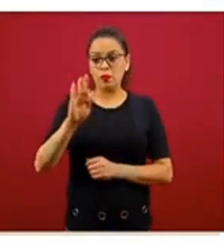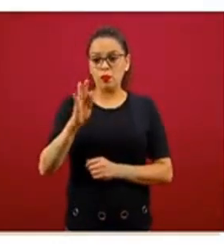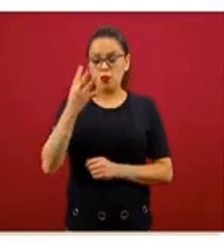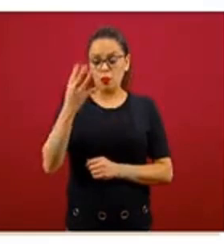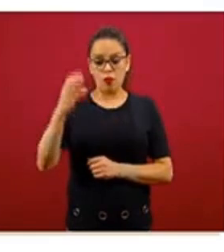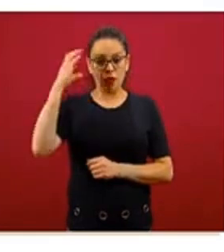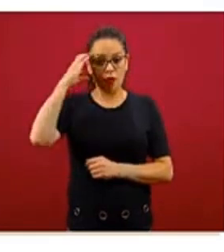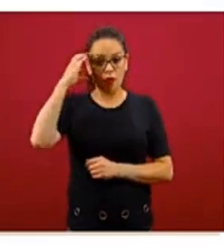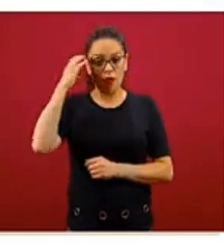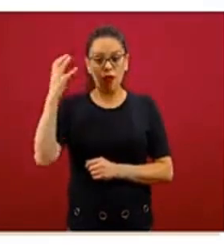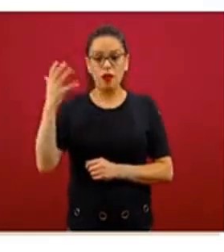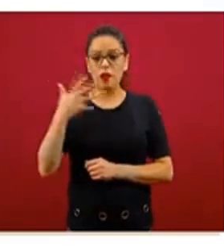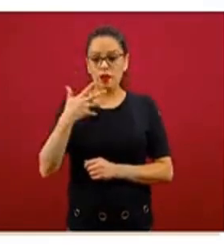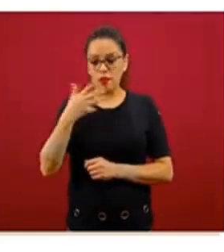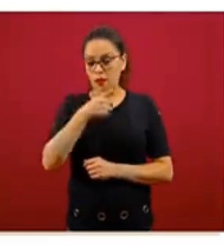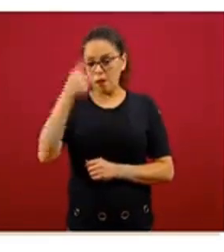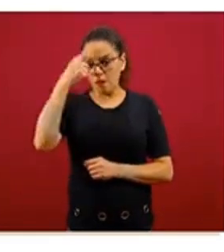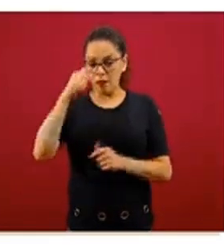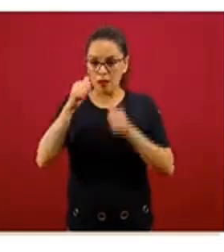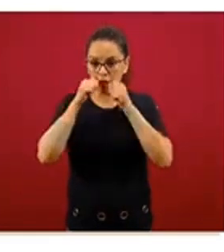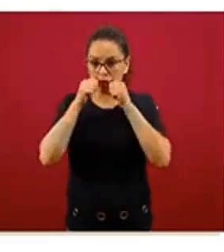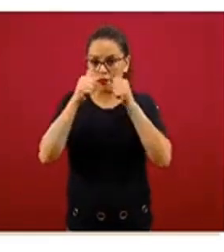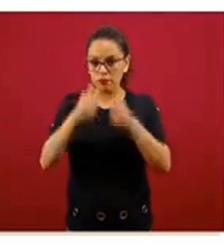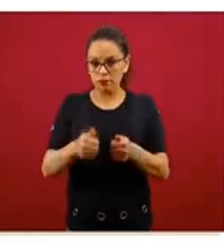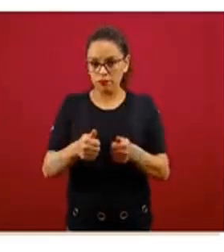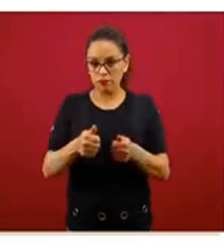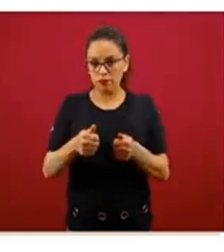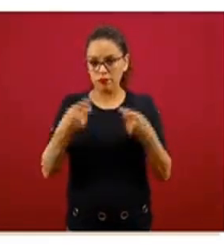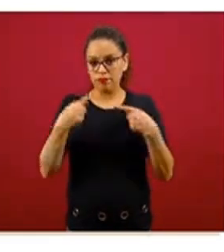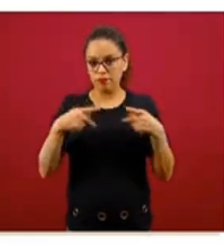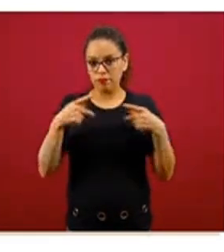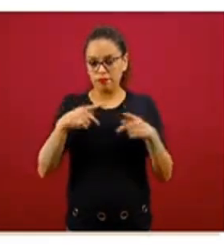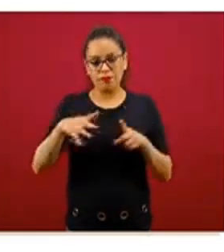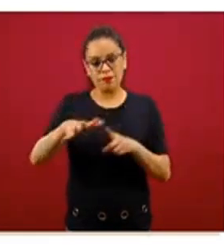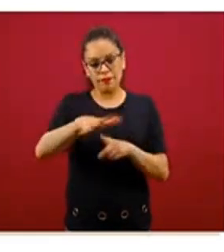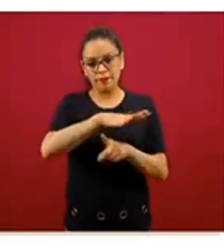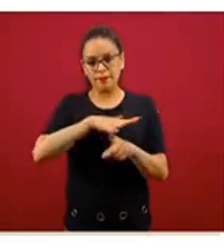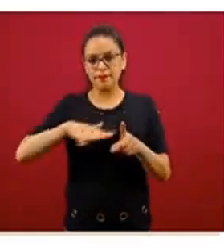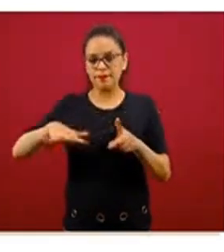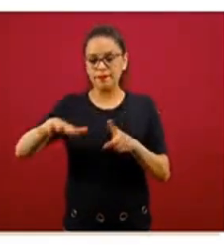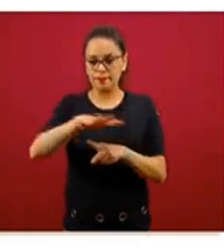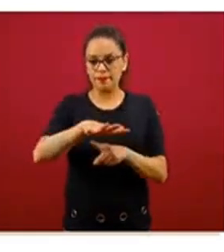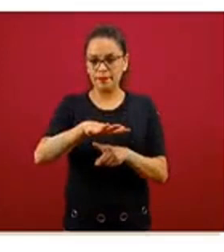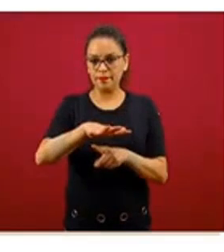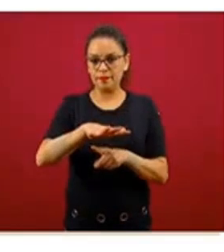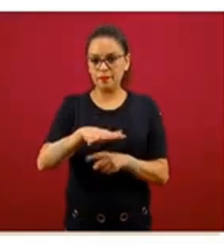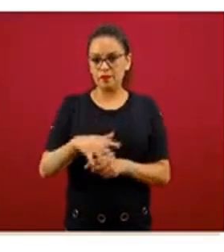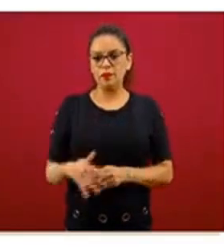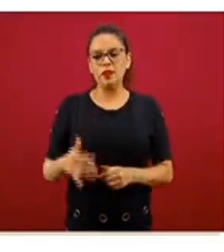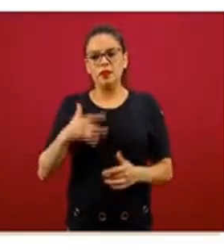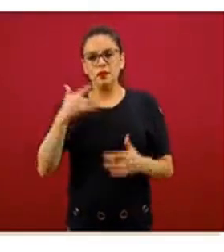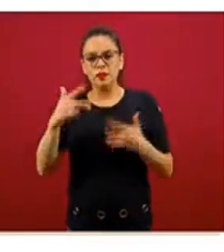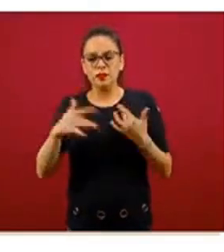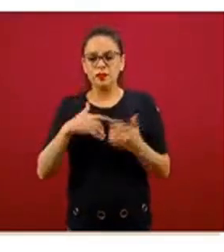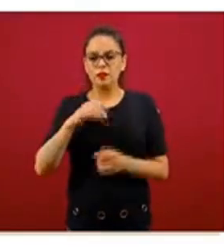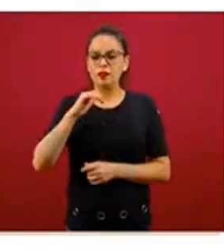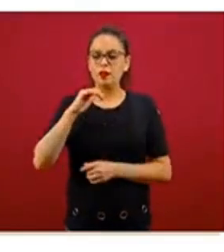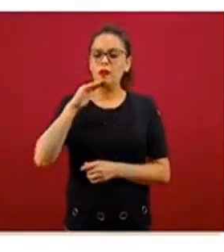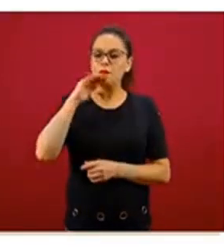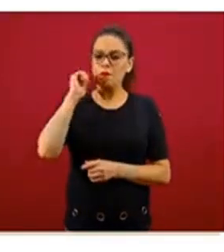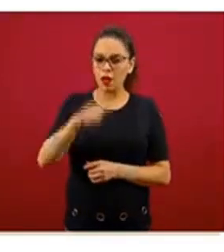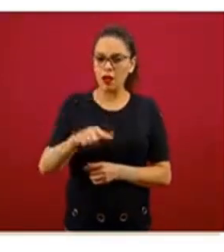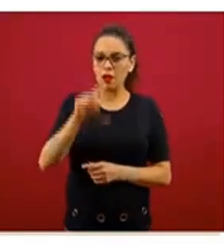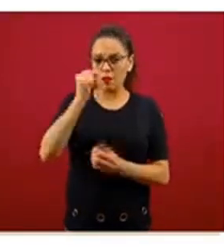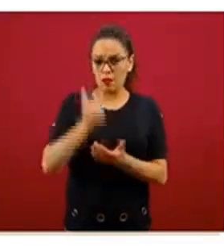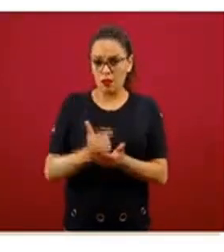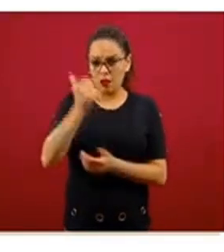13,744 camas para atender pacientes IRAJ en el área general, es decir, pacientes con algún signo de gravedad, pero que no